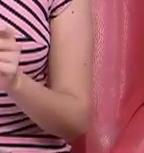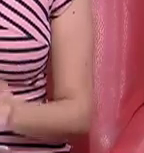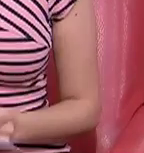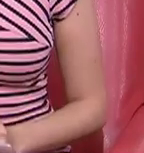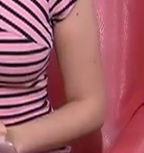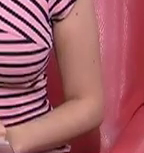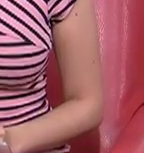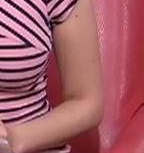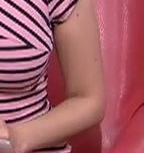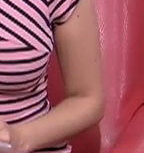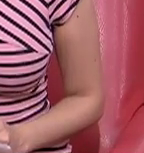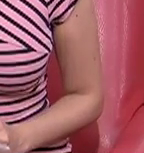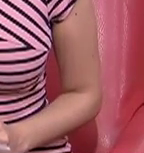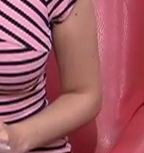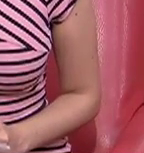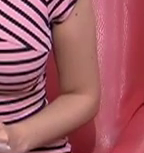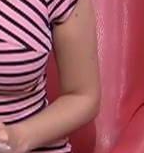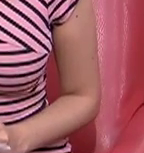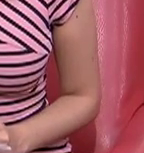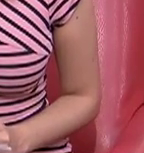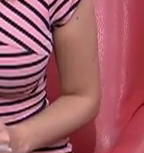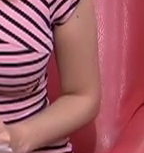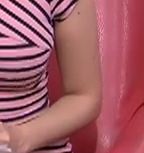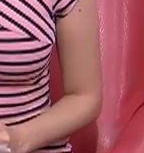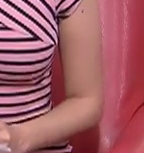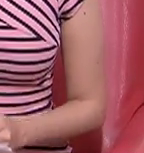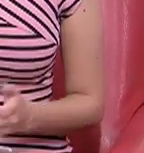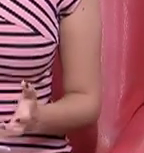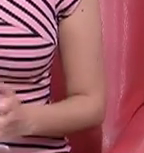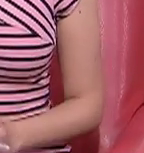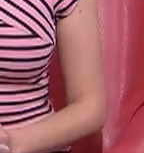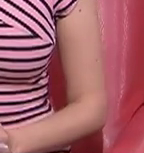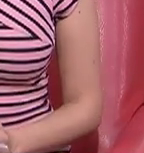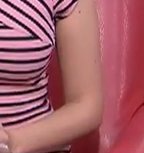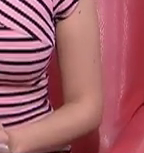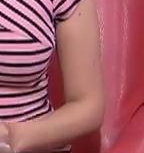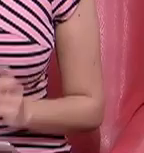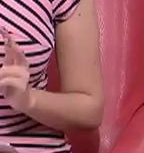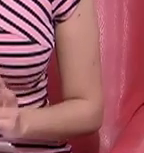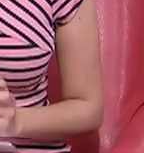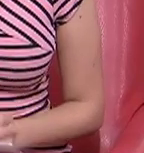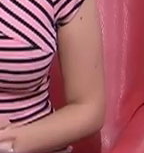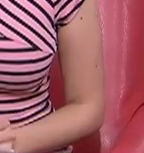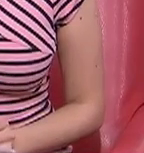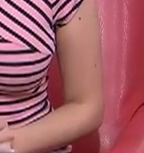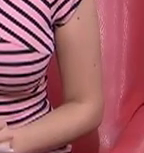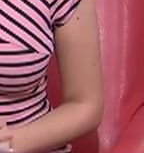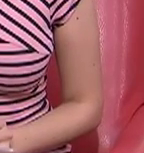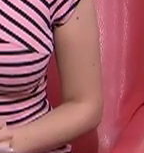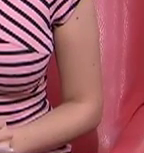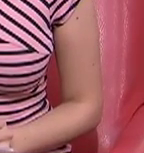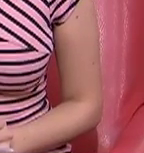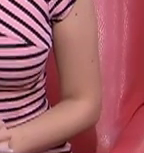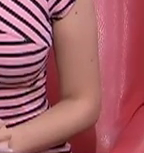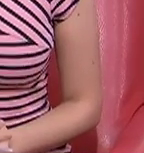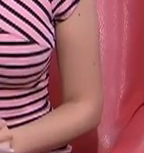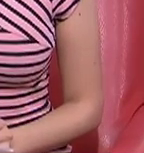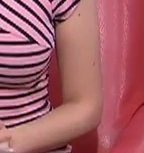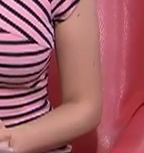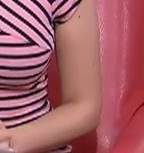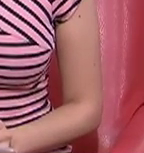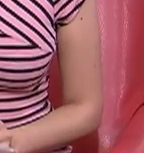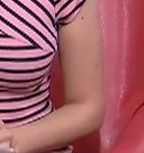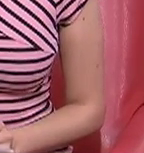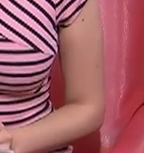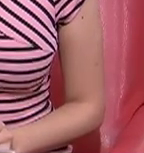es información que se acaba de dar a conocer hace unos instantes. Y bueno, hablemos ahora sobre Apple, porque dos noticias sobre esta compañía, pues